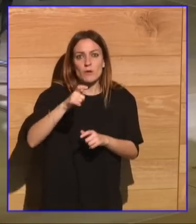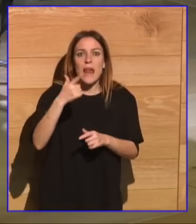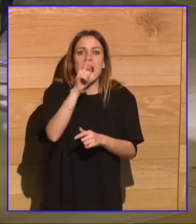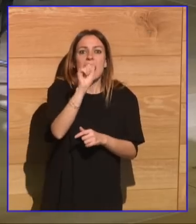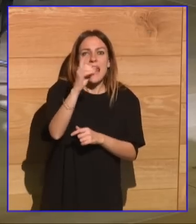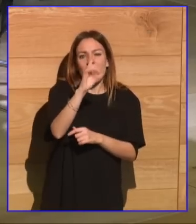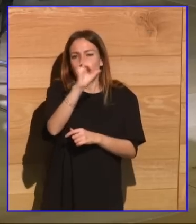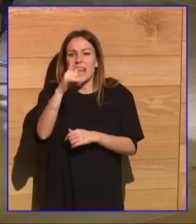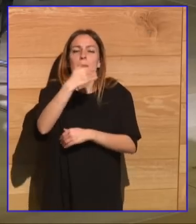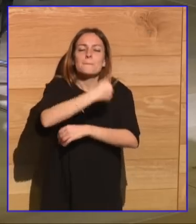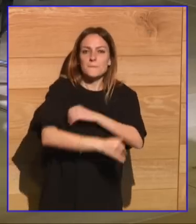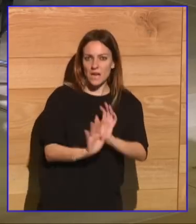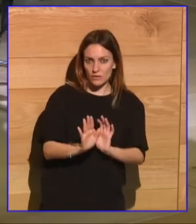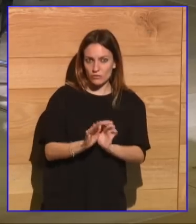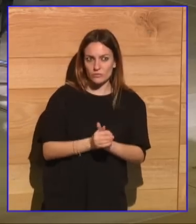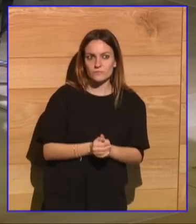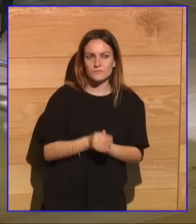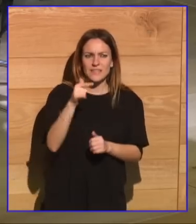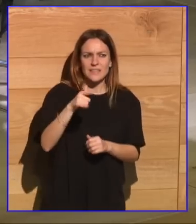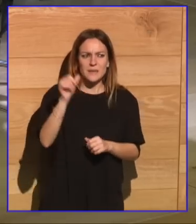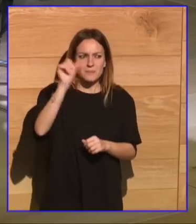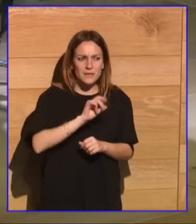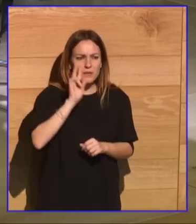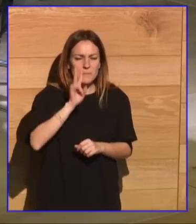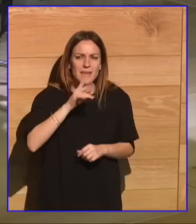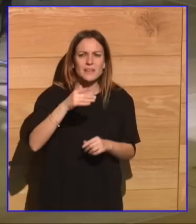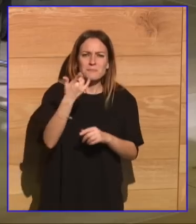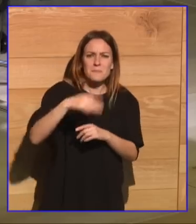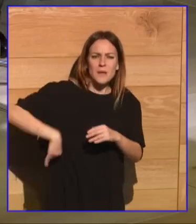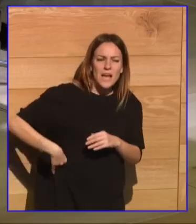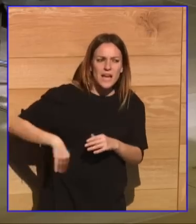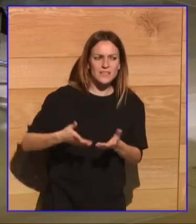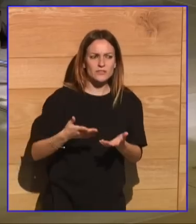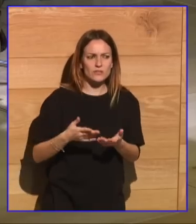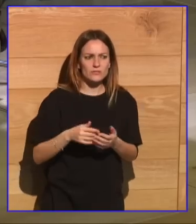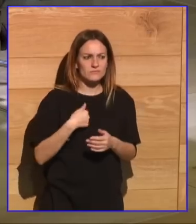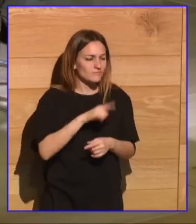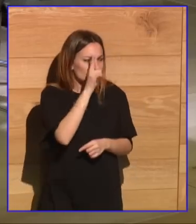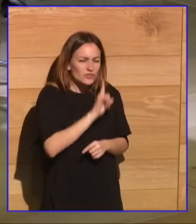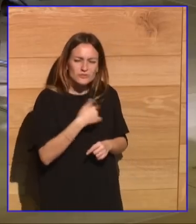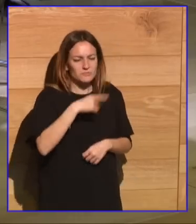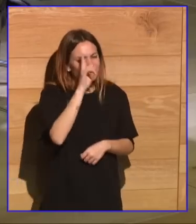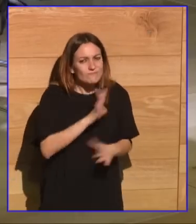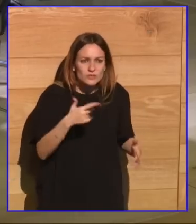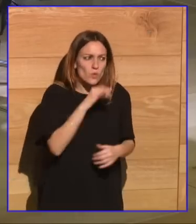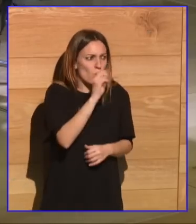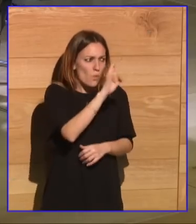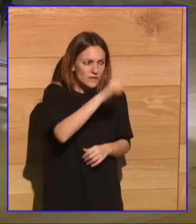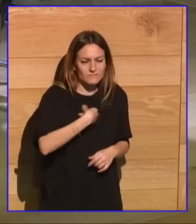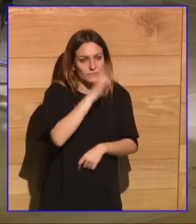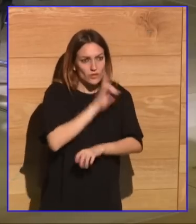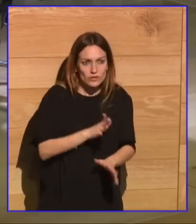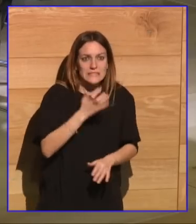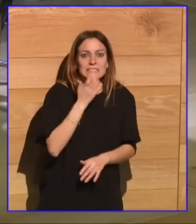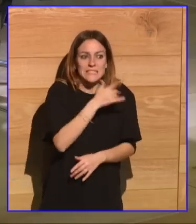manco, sí, que se sí. pasa toda la película con la ¿No es de Richard mano Brooks? No lo sé. en el, A lo mejor el guión, no lo sé, Juan. En el bolsillo. ¿Qué Si peli-